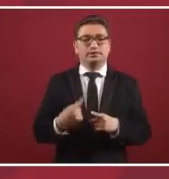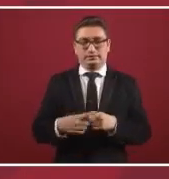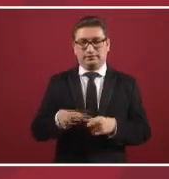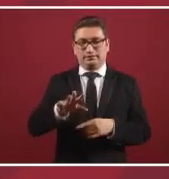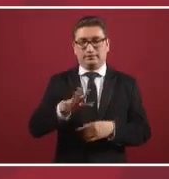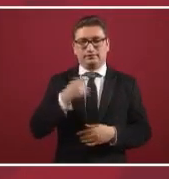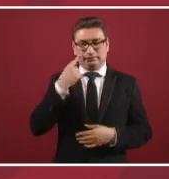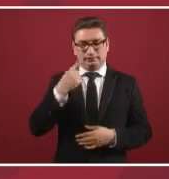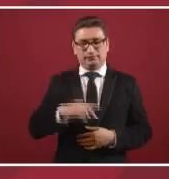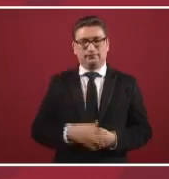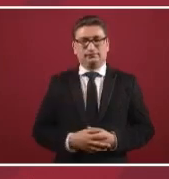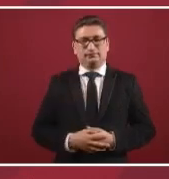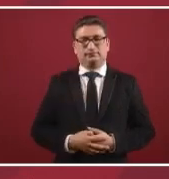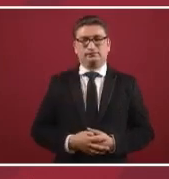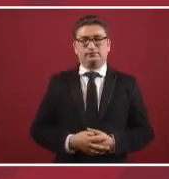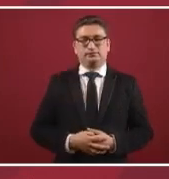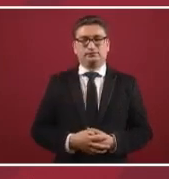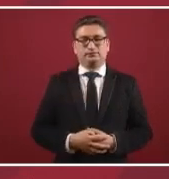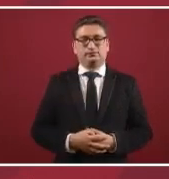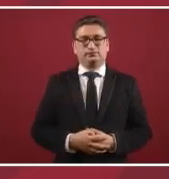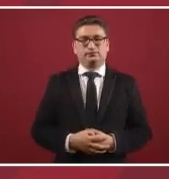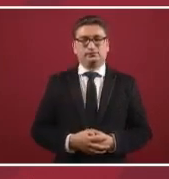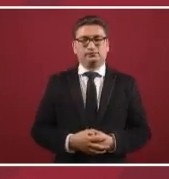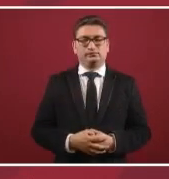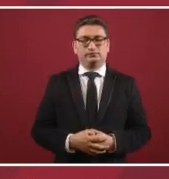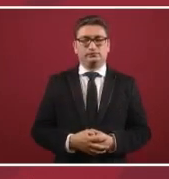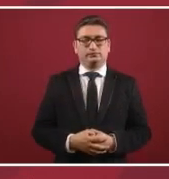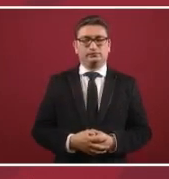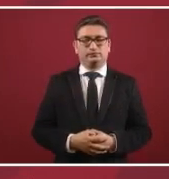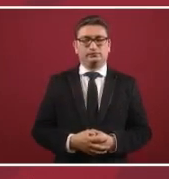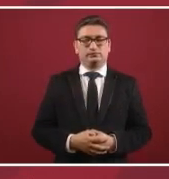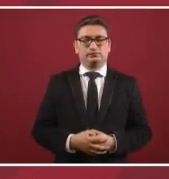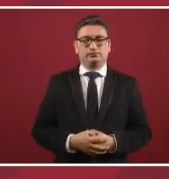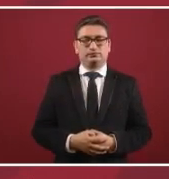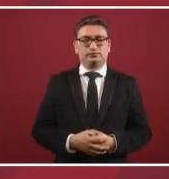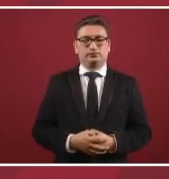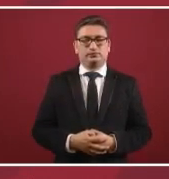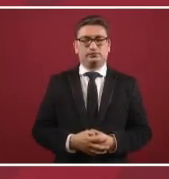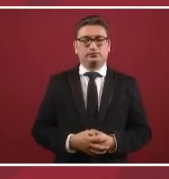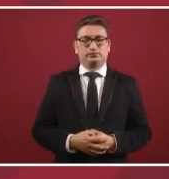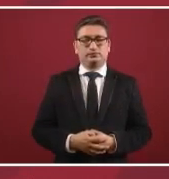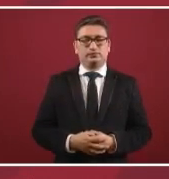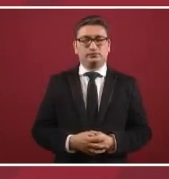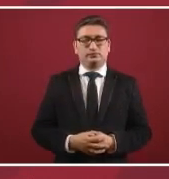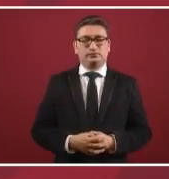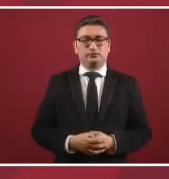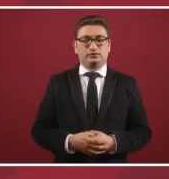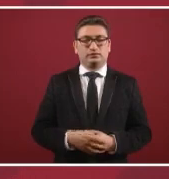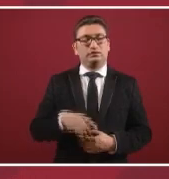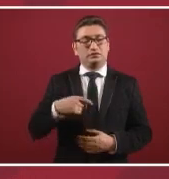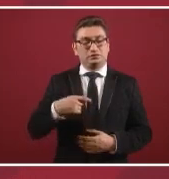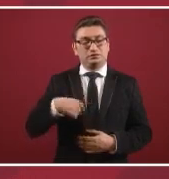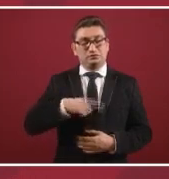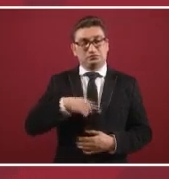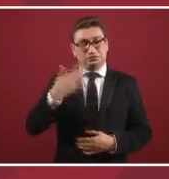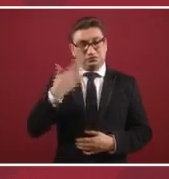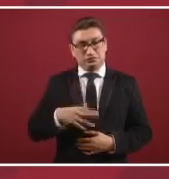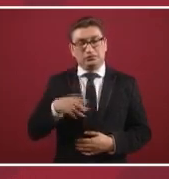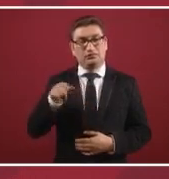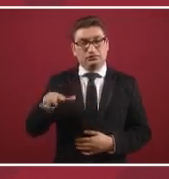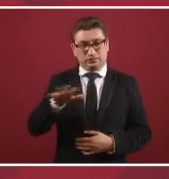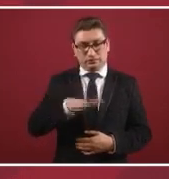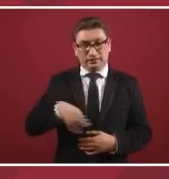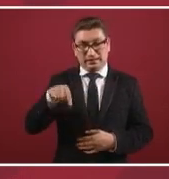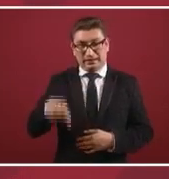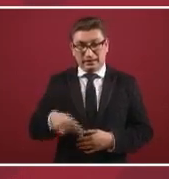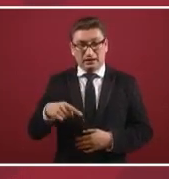que aquí es donde menos se practica el influyentismo. En otras